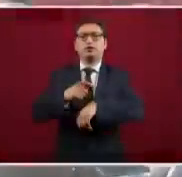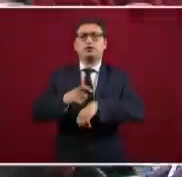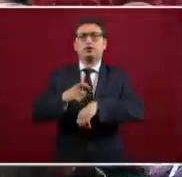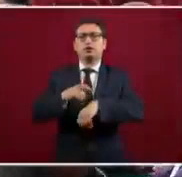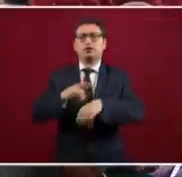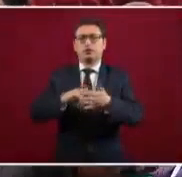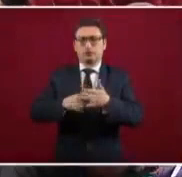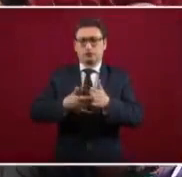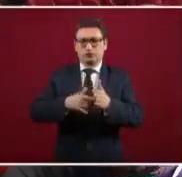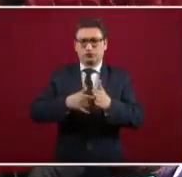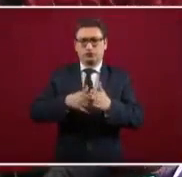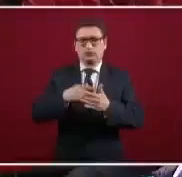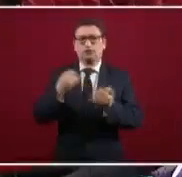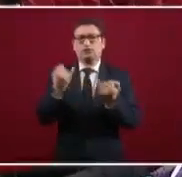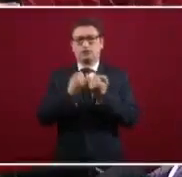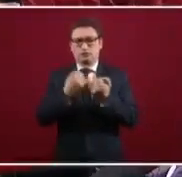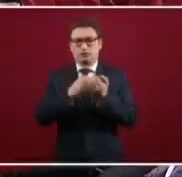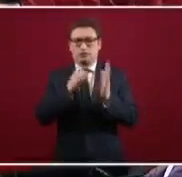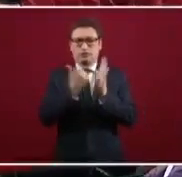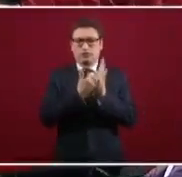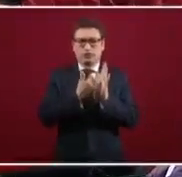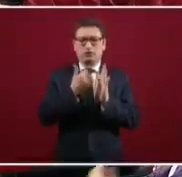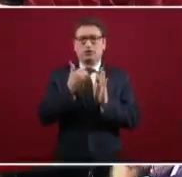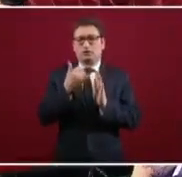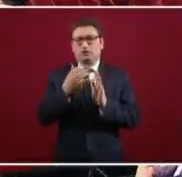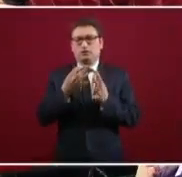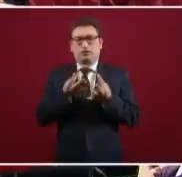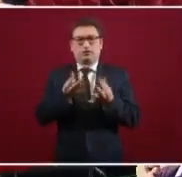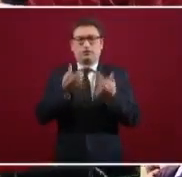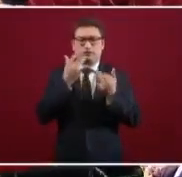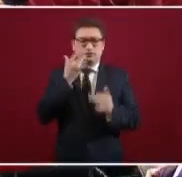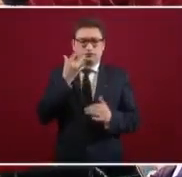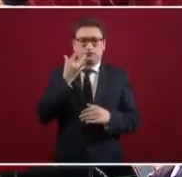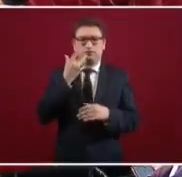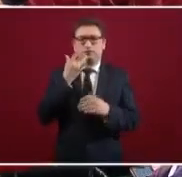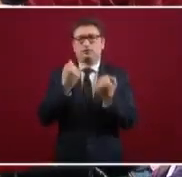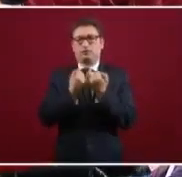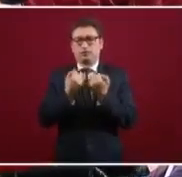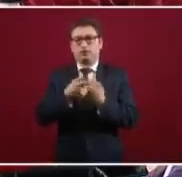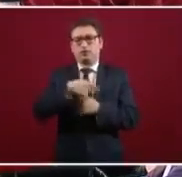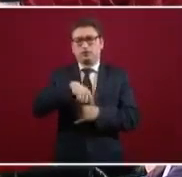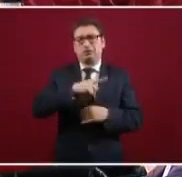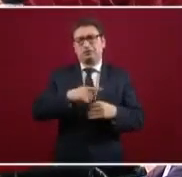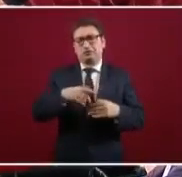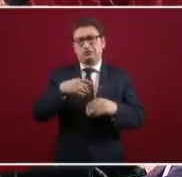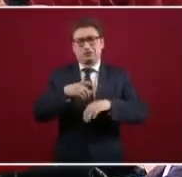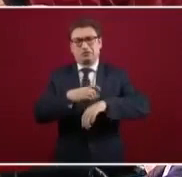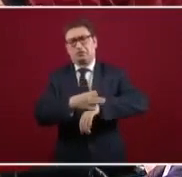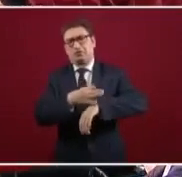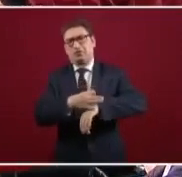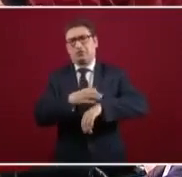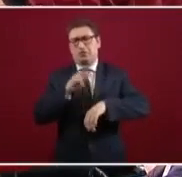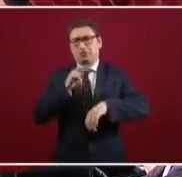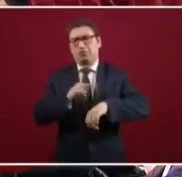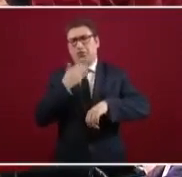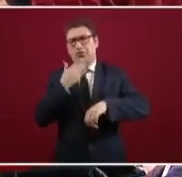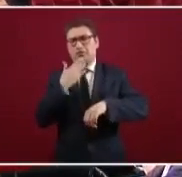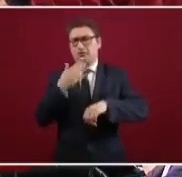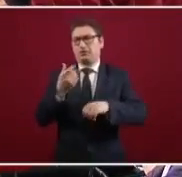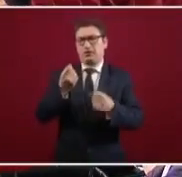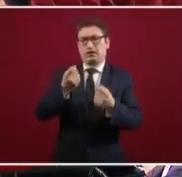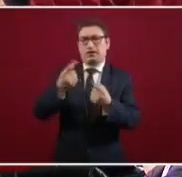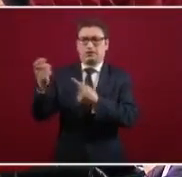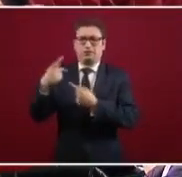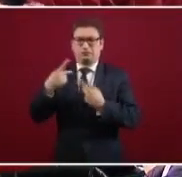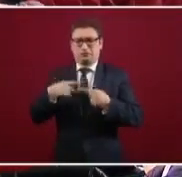marcas bastante finas relojes que se destacan por su atractivo pues celebridades